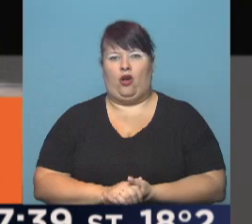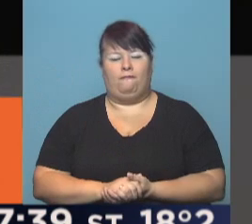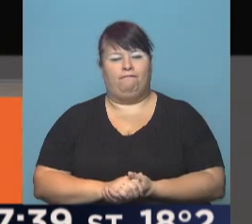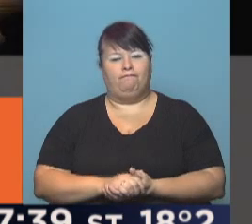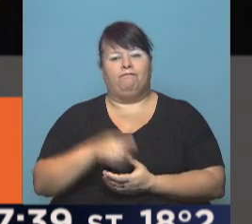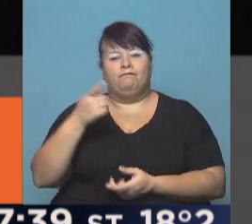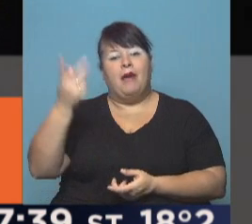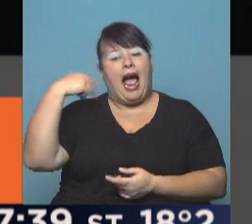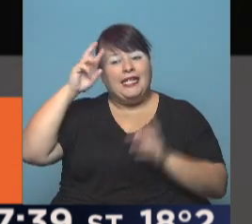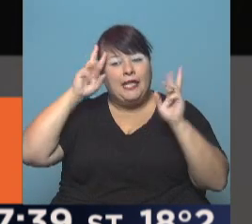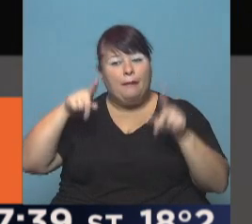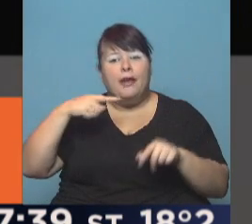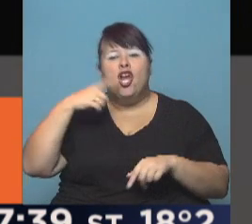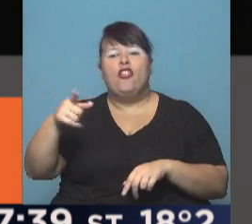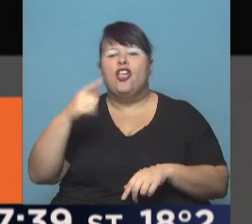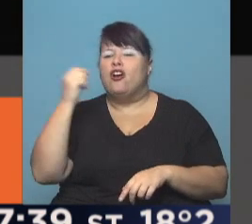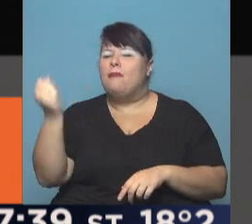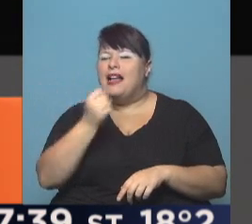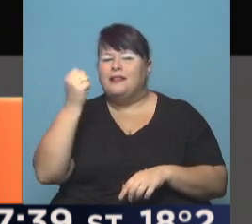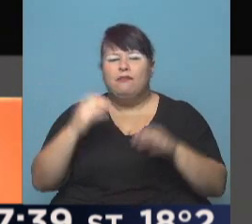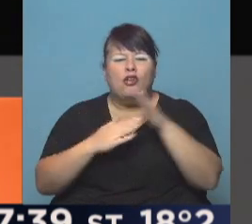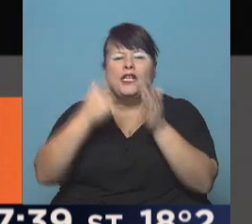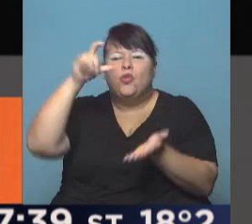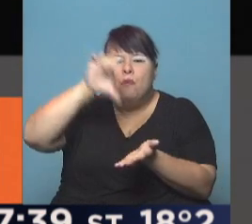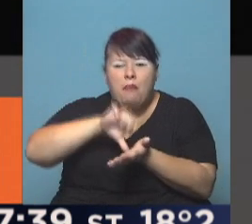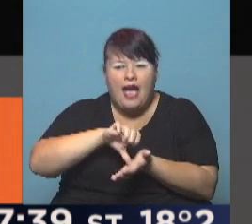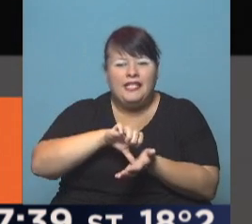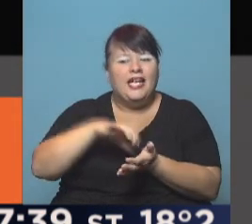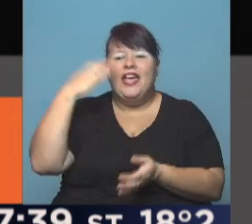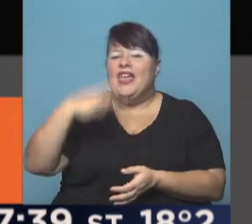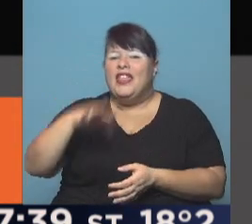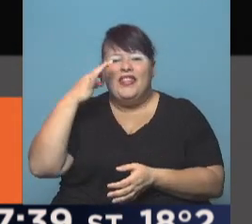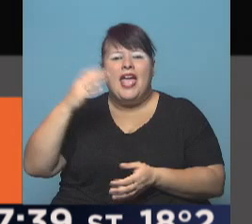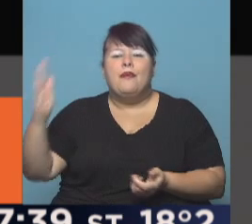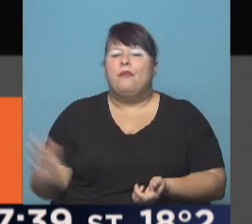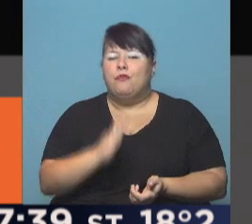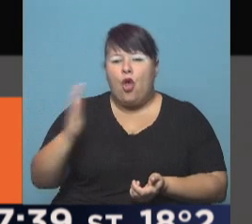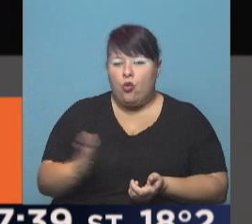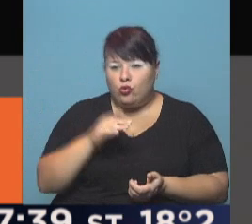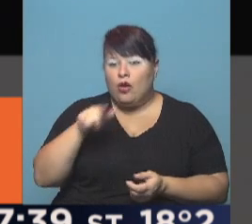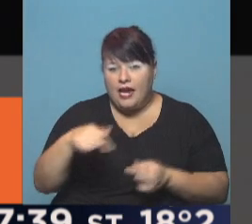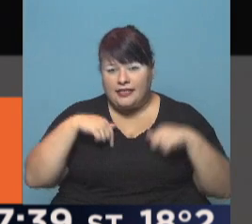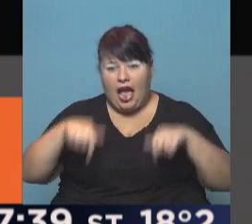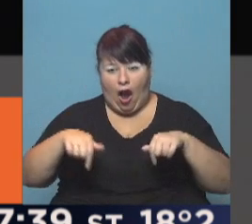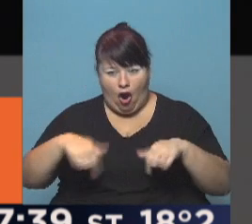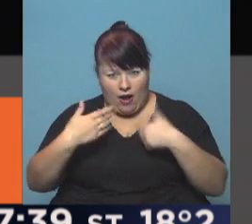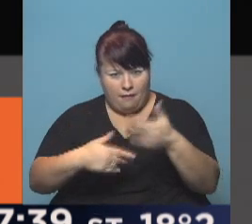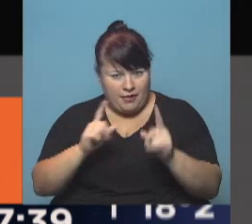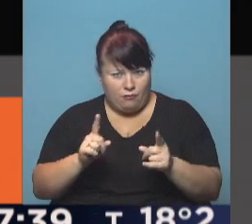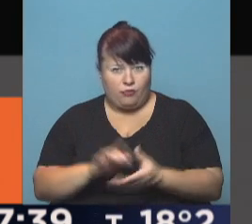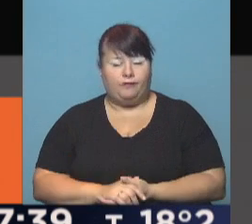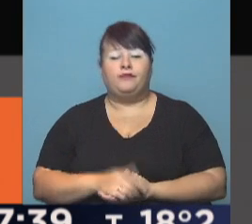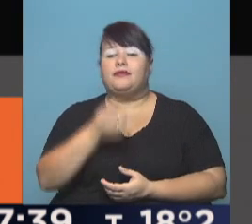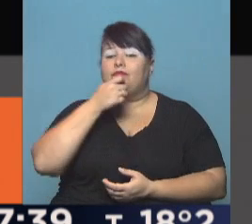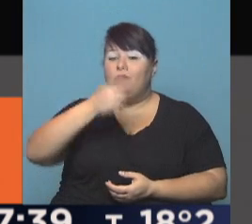que el general Perón decía, la estrella polar de un país debe ser la productividad, y eso es lo que estamos haciendo hoy. Y